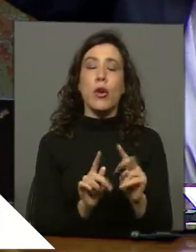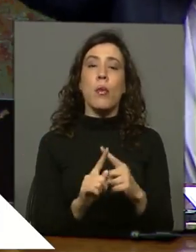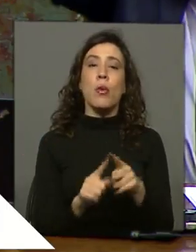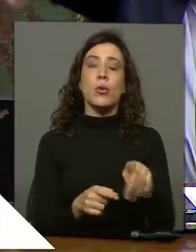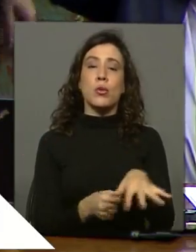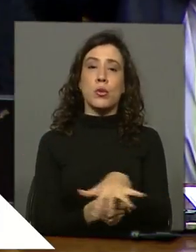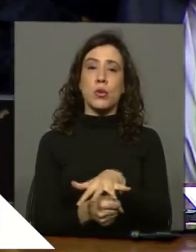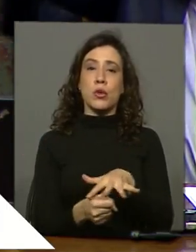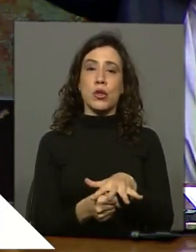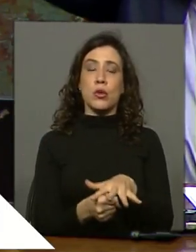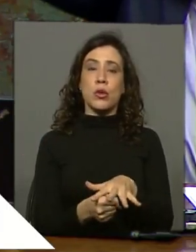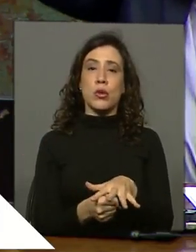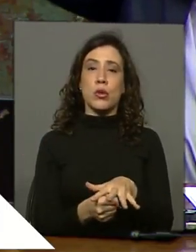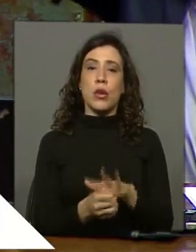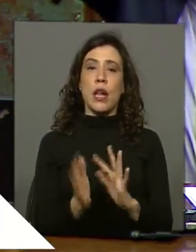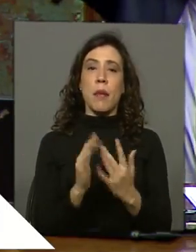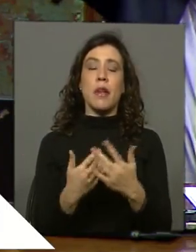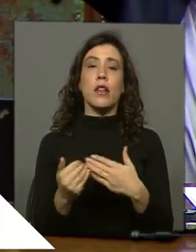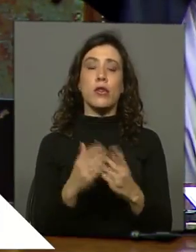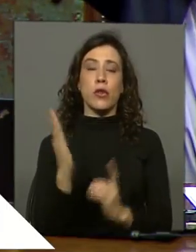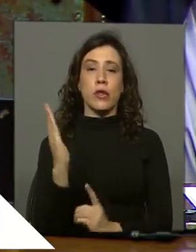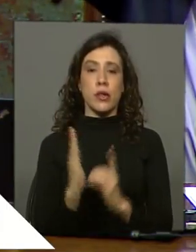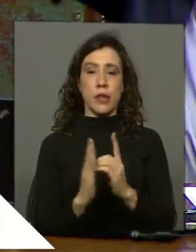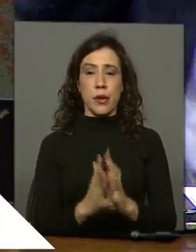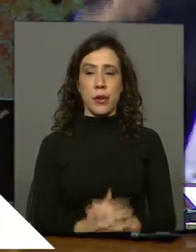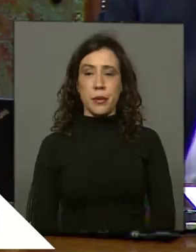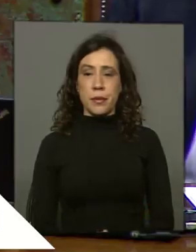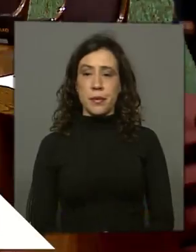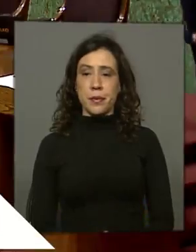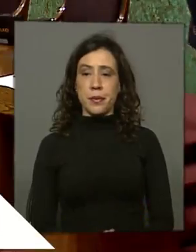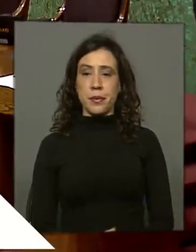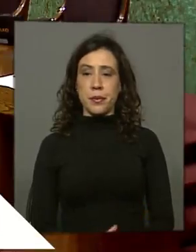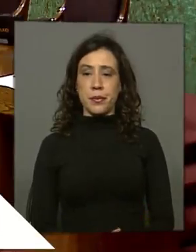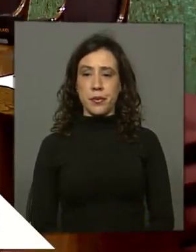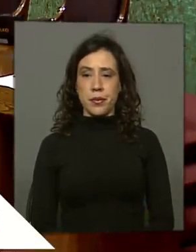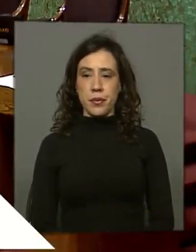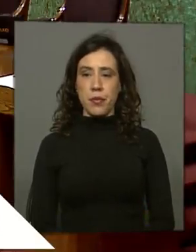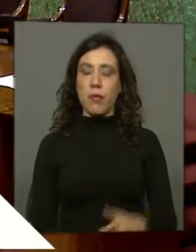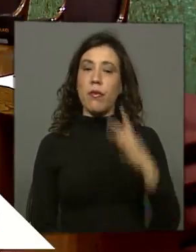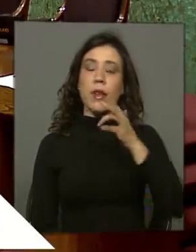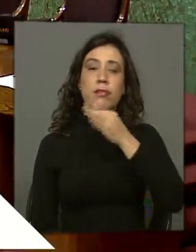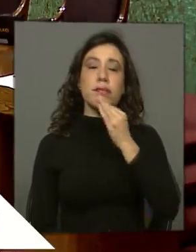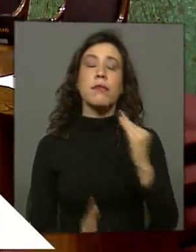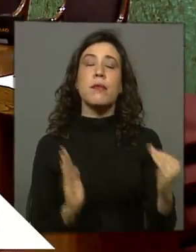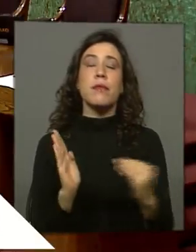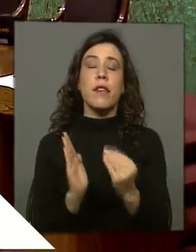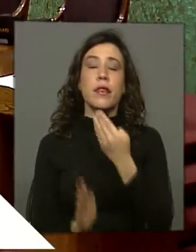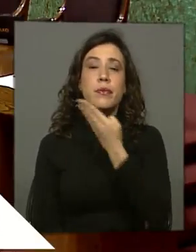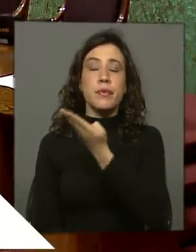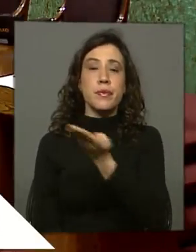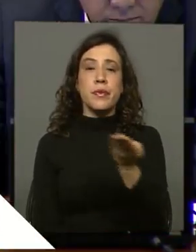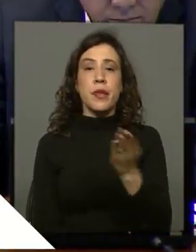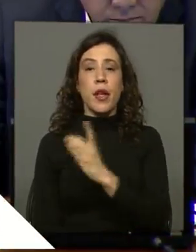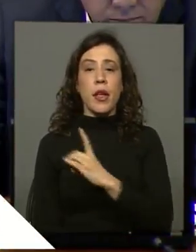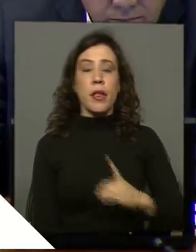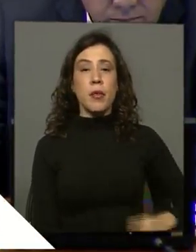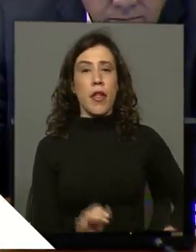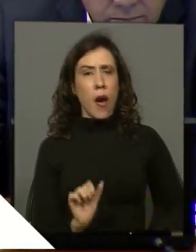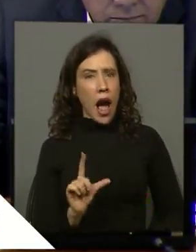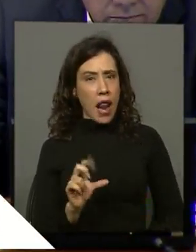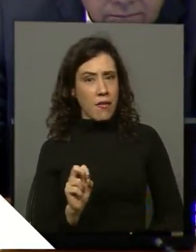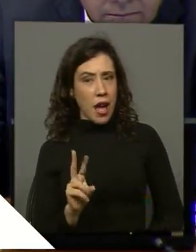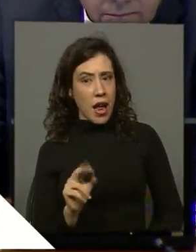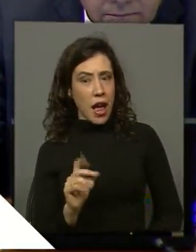condición y contexto en el que se desenvuelven para hablar a favor ofrezco la palabra al diputado Alvarado